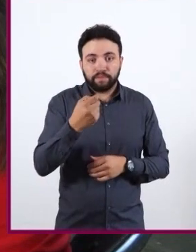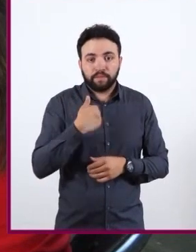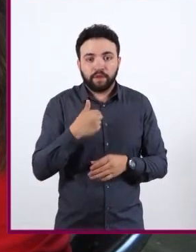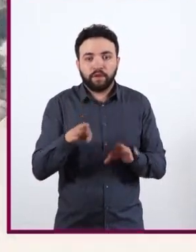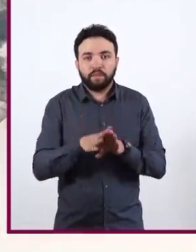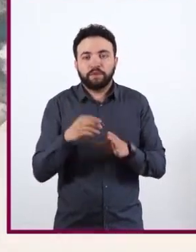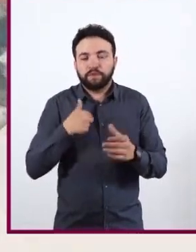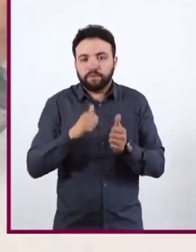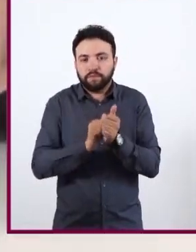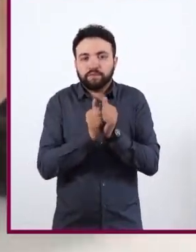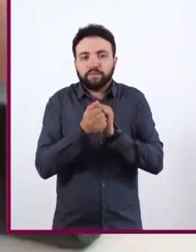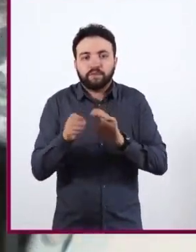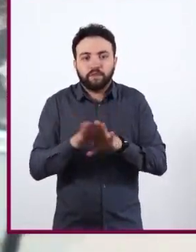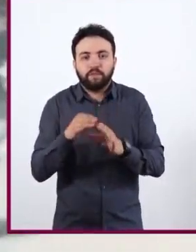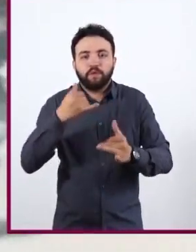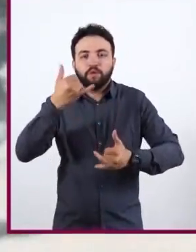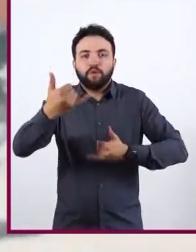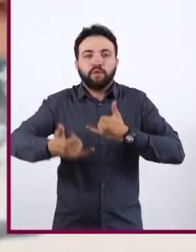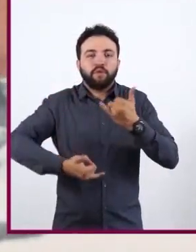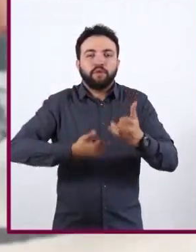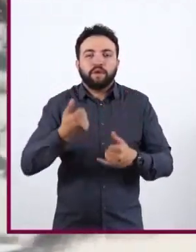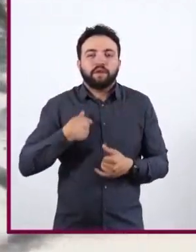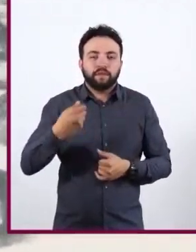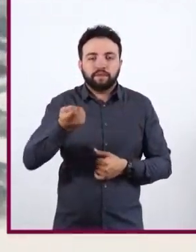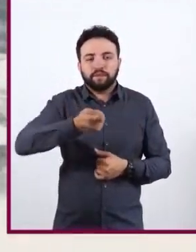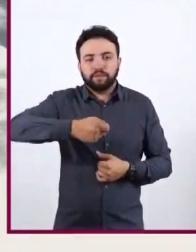por ejemplo, si yo empiezo a jugar,